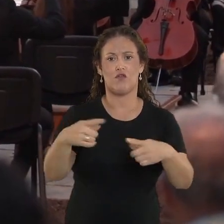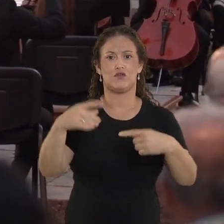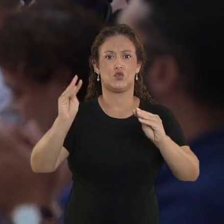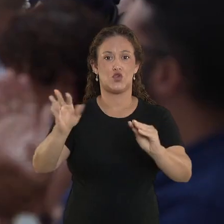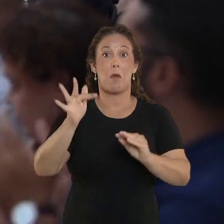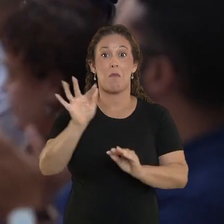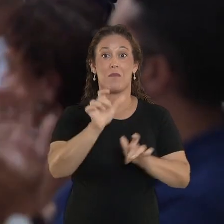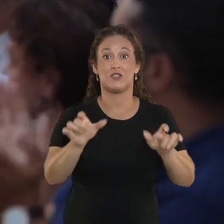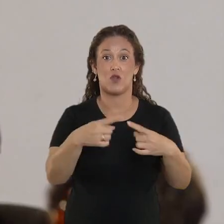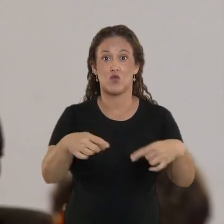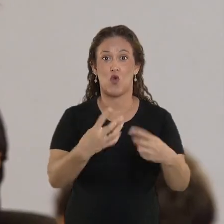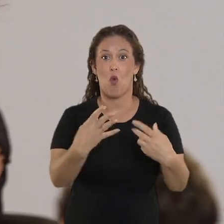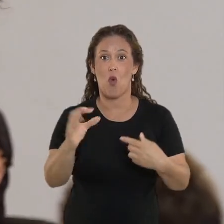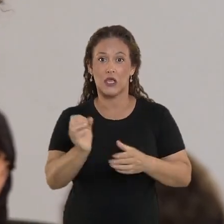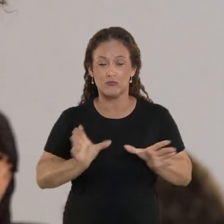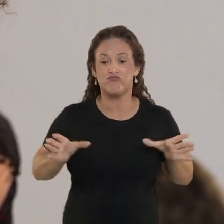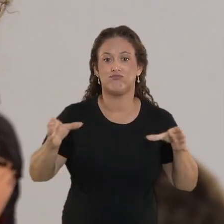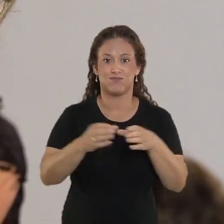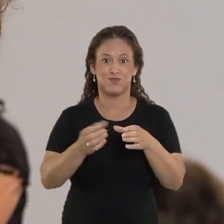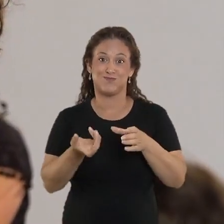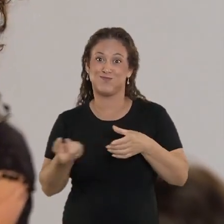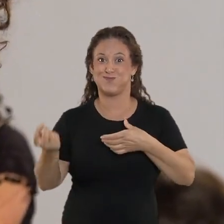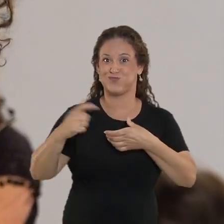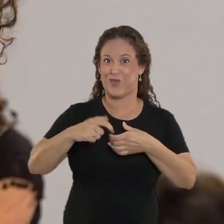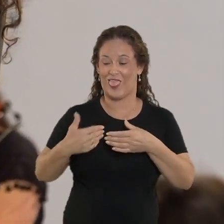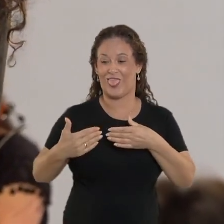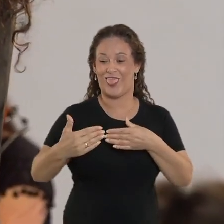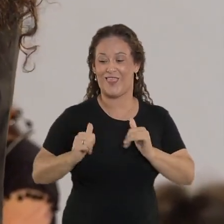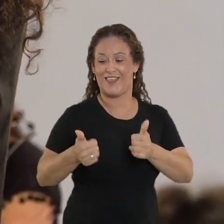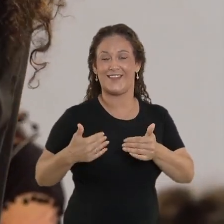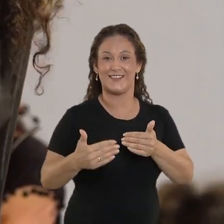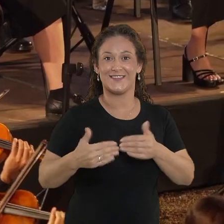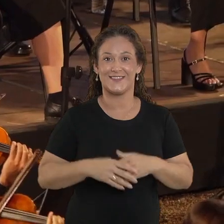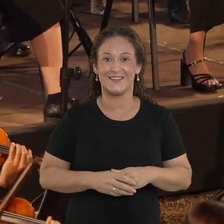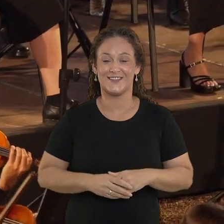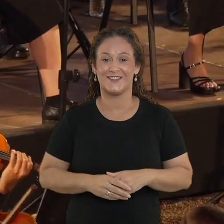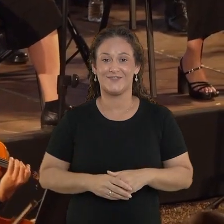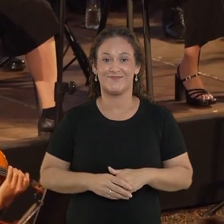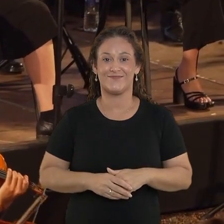asombrosa agrupación de 40 músicos. ¡Suban! Este globo zarpa en nada.